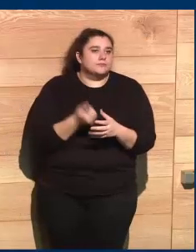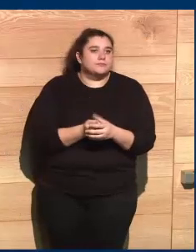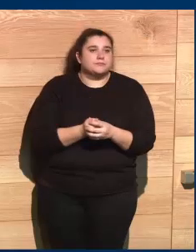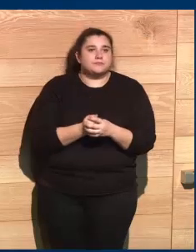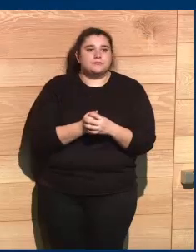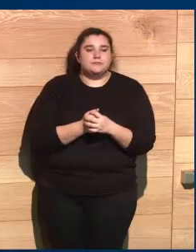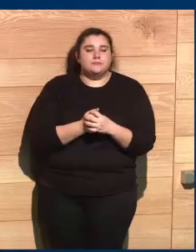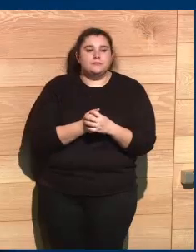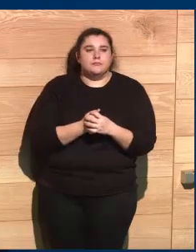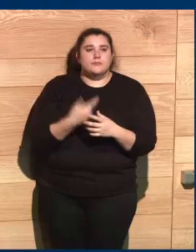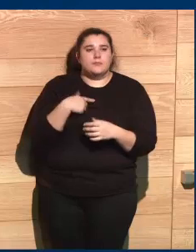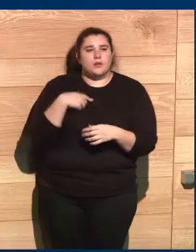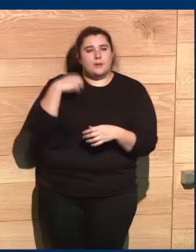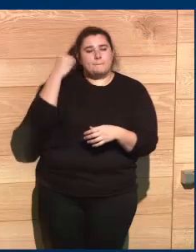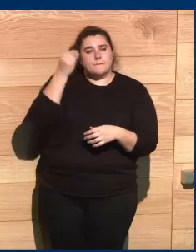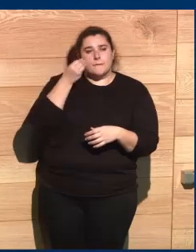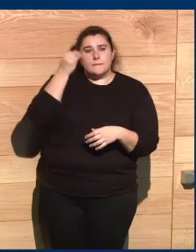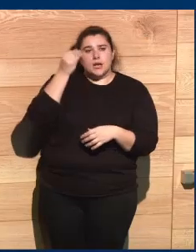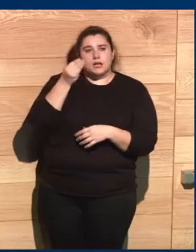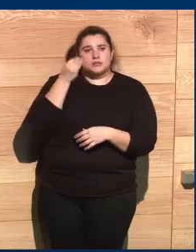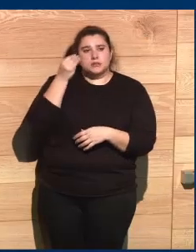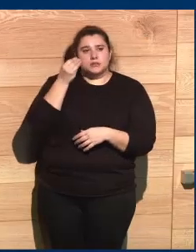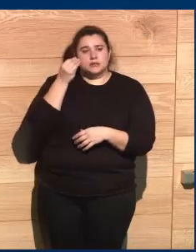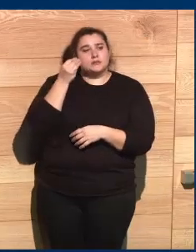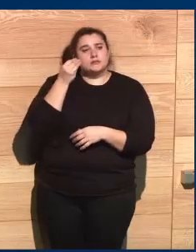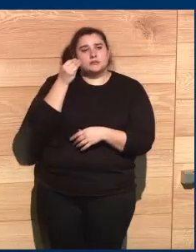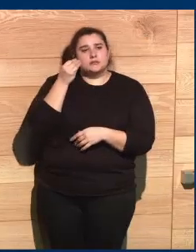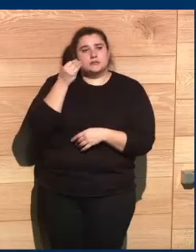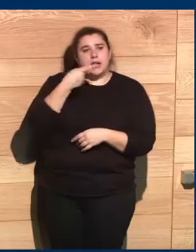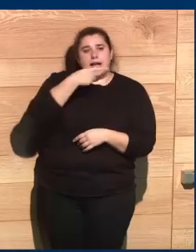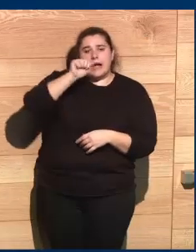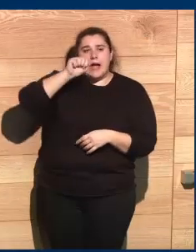quizás de una manera... Se puede ver también de una manera mucho más